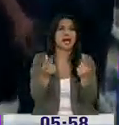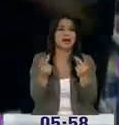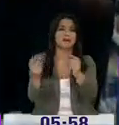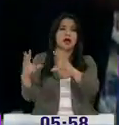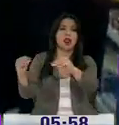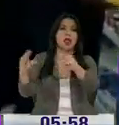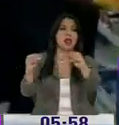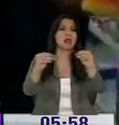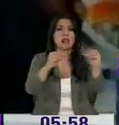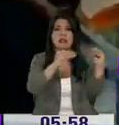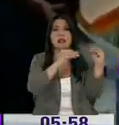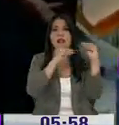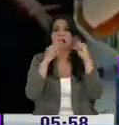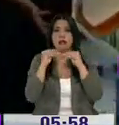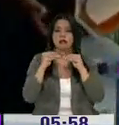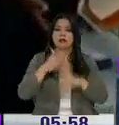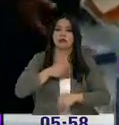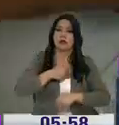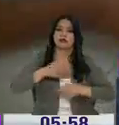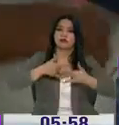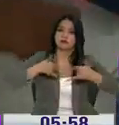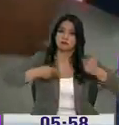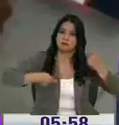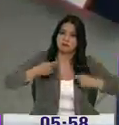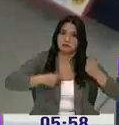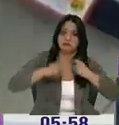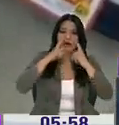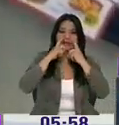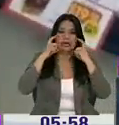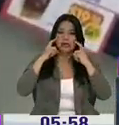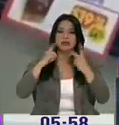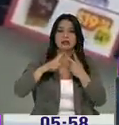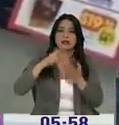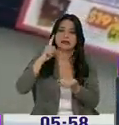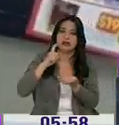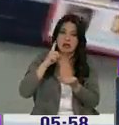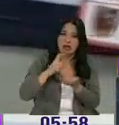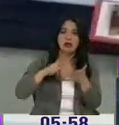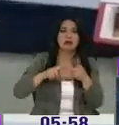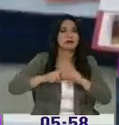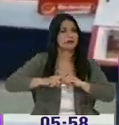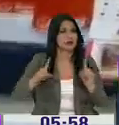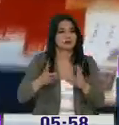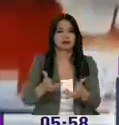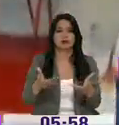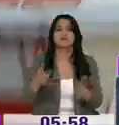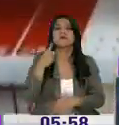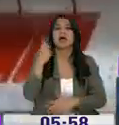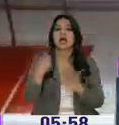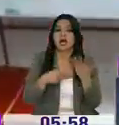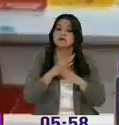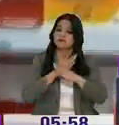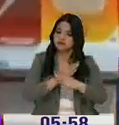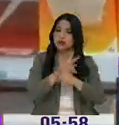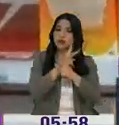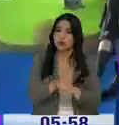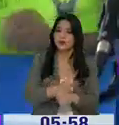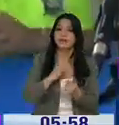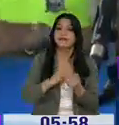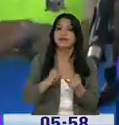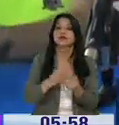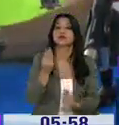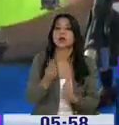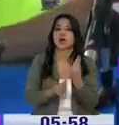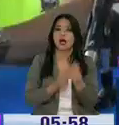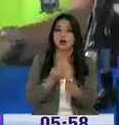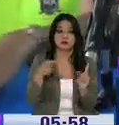de los propietarios de locales de venta de mascarillas, gel antibacterial y otros insumos para prevenir y combatir el virus. El